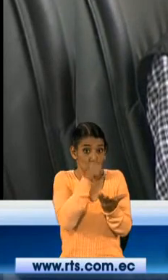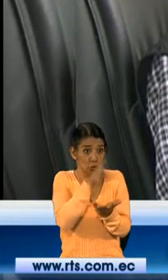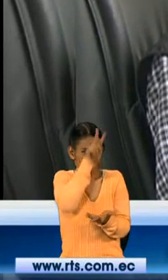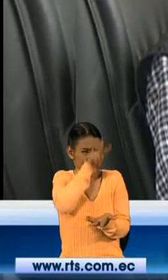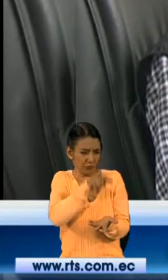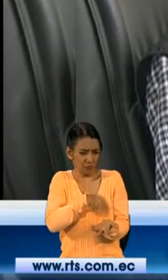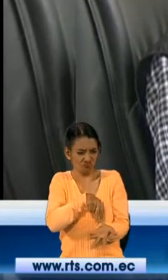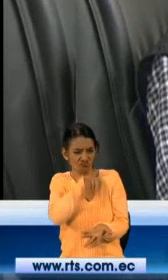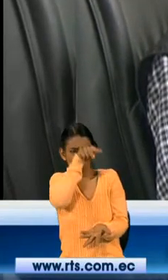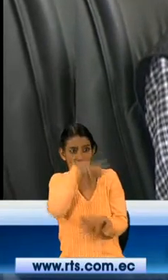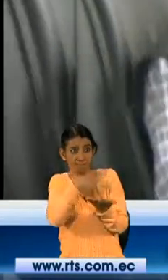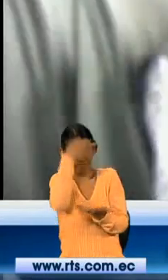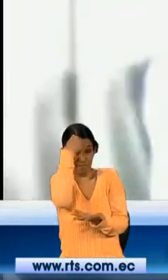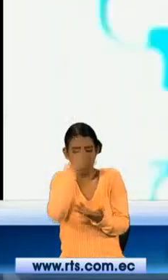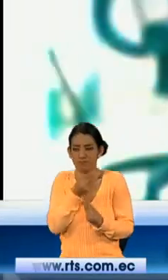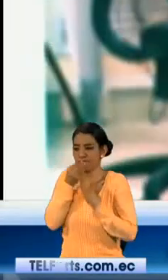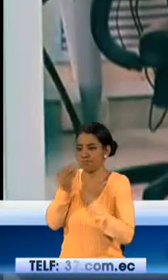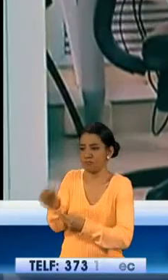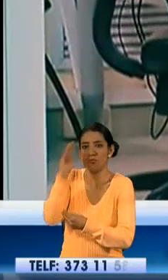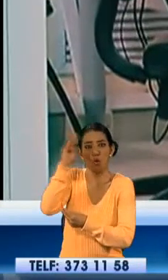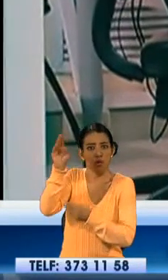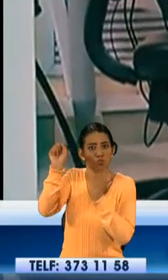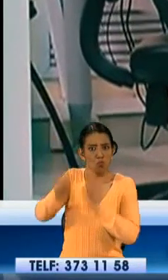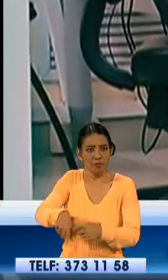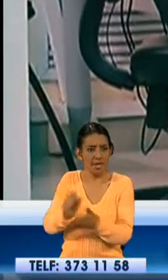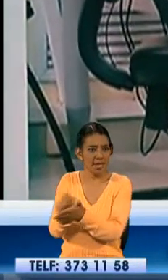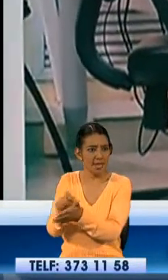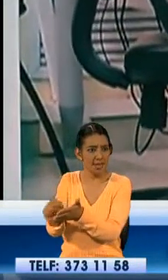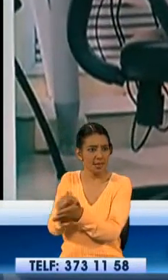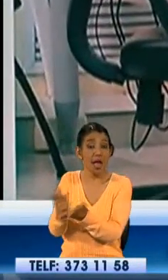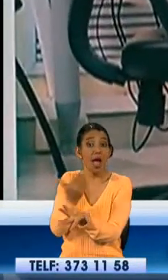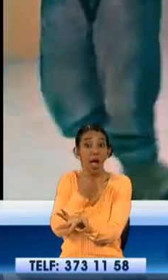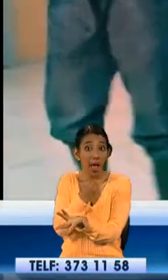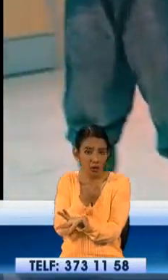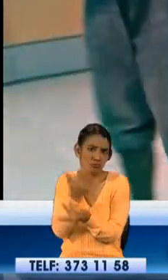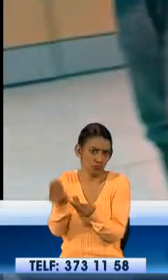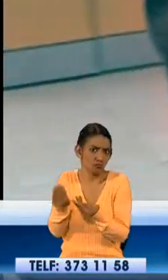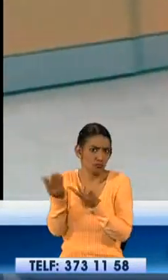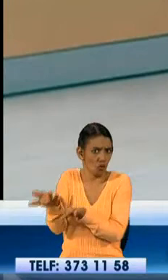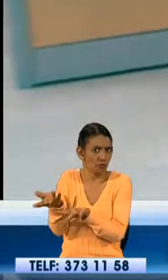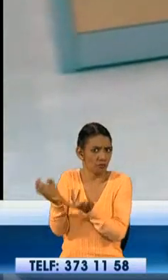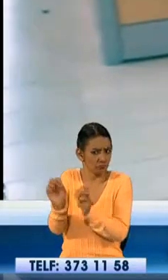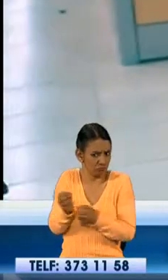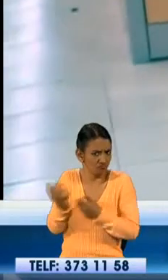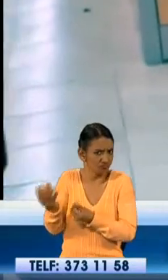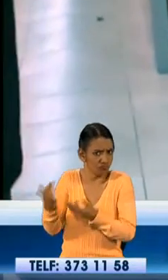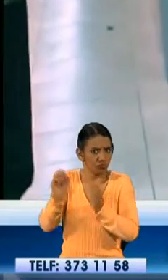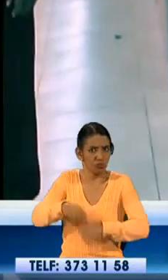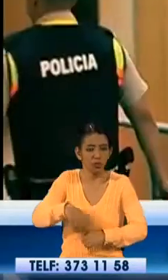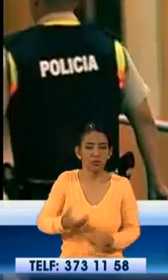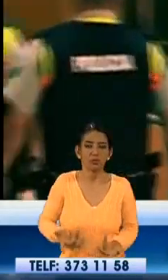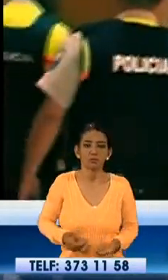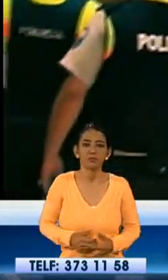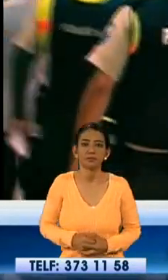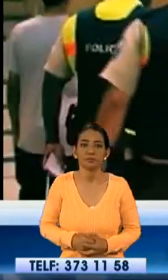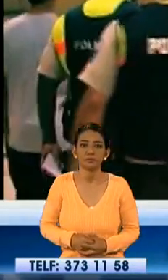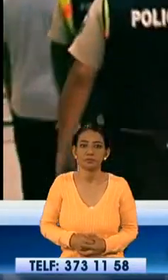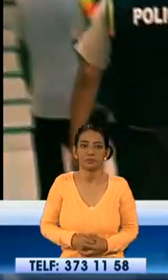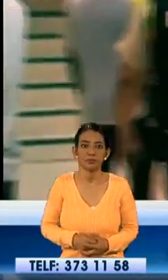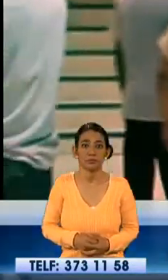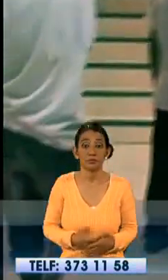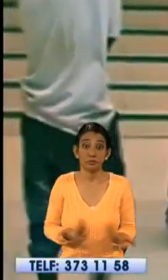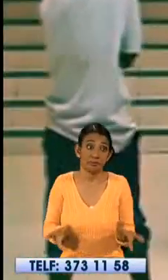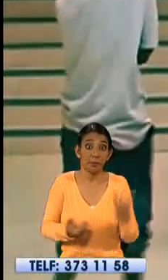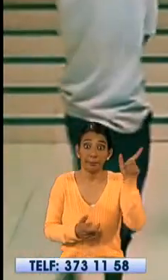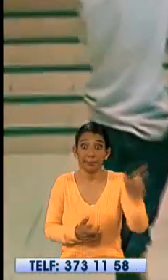hacer identikits, por ejemplo. Así tendremos información útil que se puede entregar a la policía para que sea más fácil